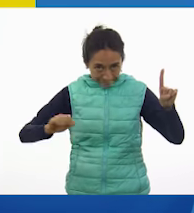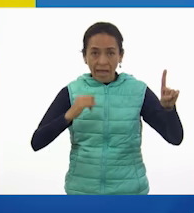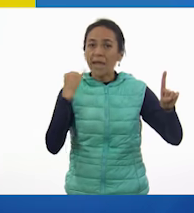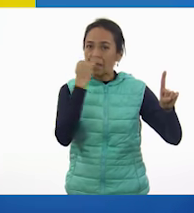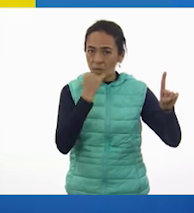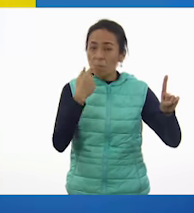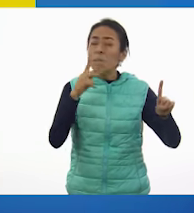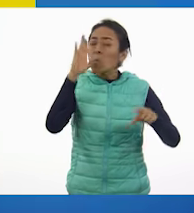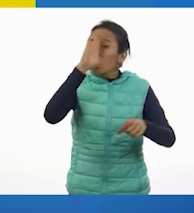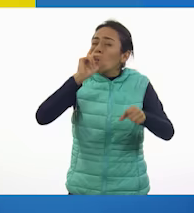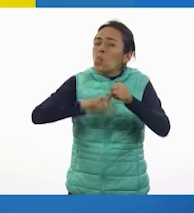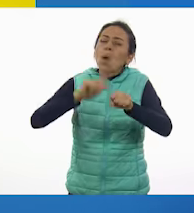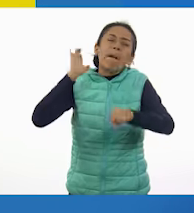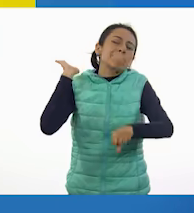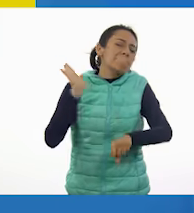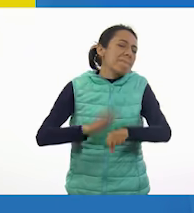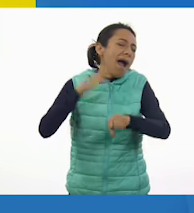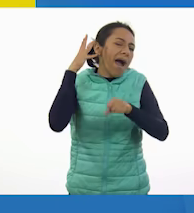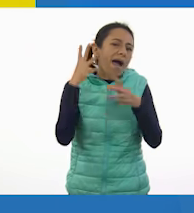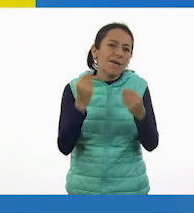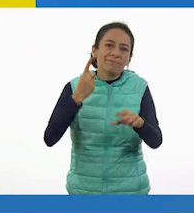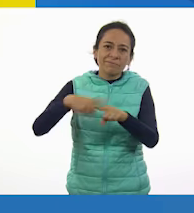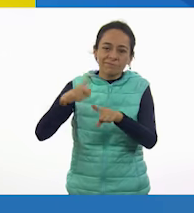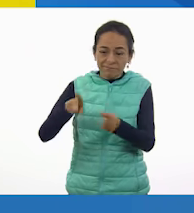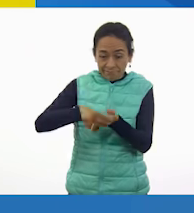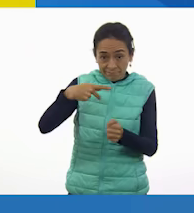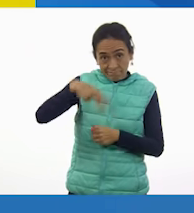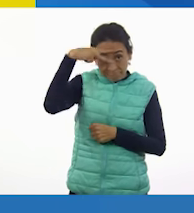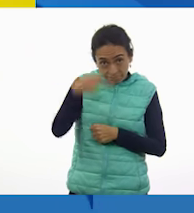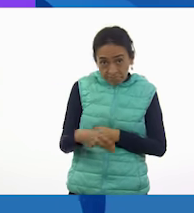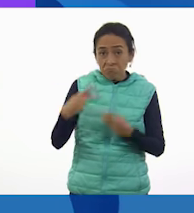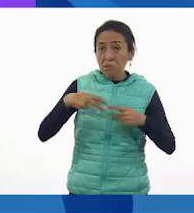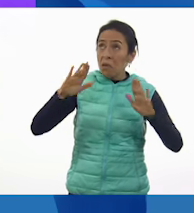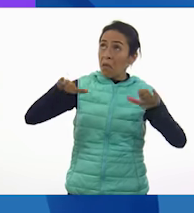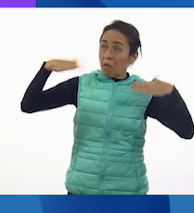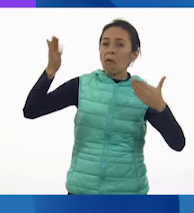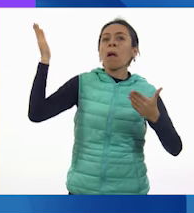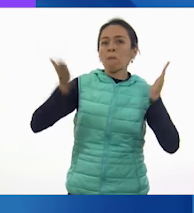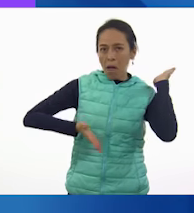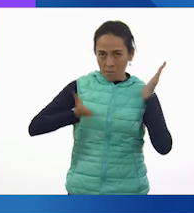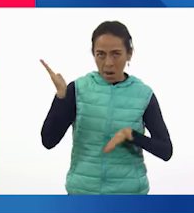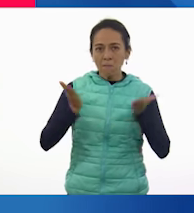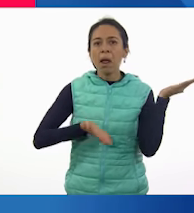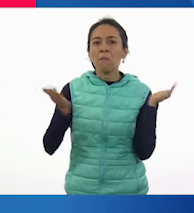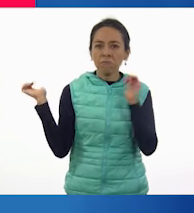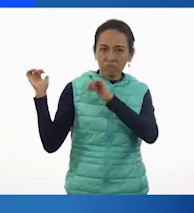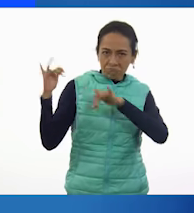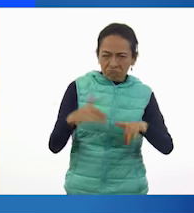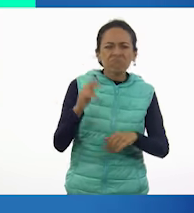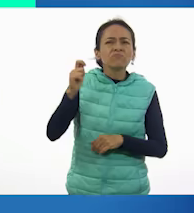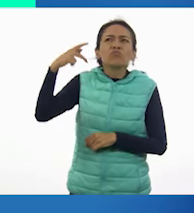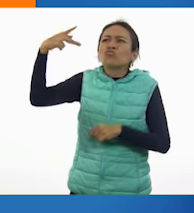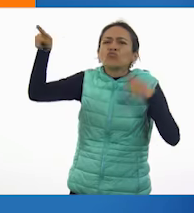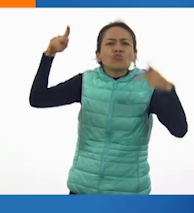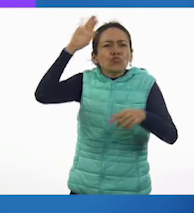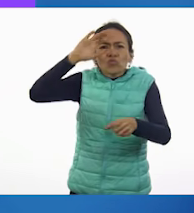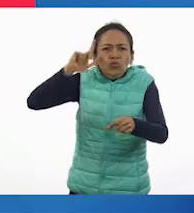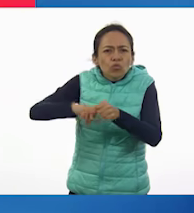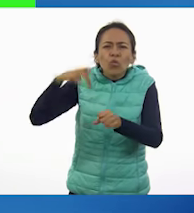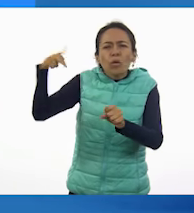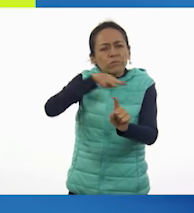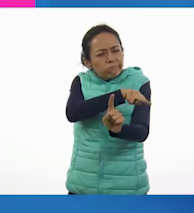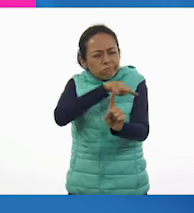En México, hay otras personas que vienen desde otras partes del mundo. Trayendo diferentes culturas y formas de ver la vida.